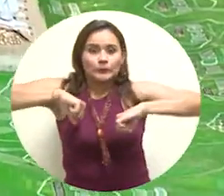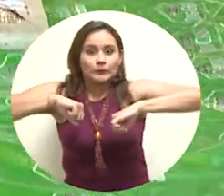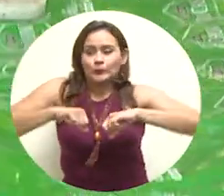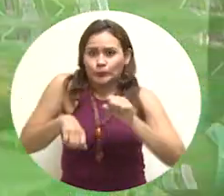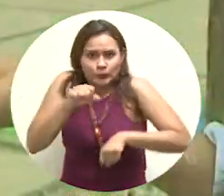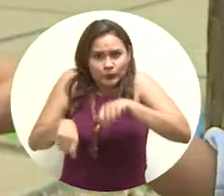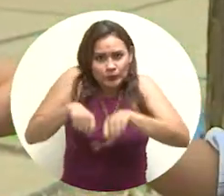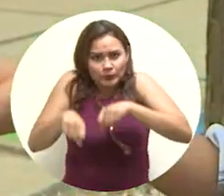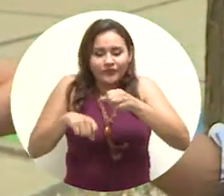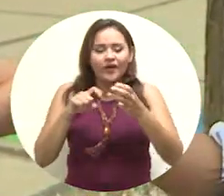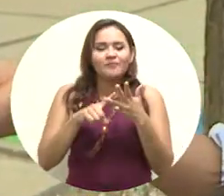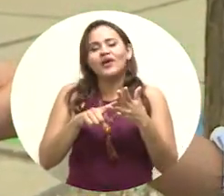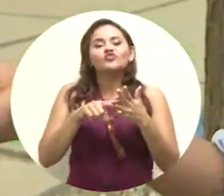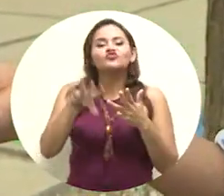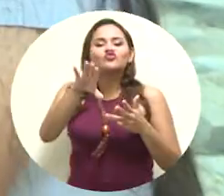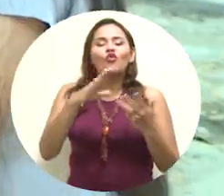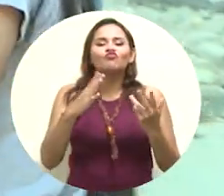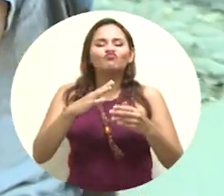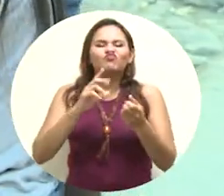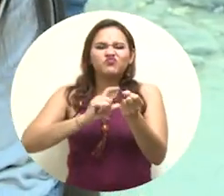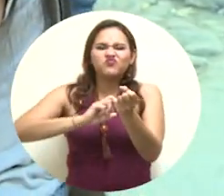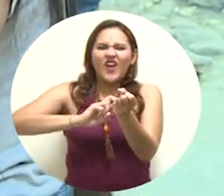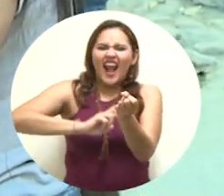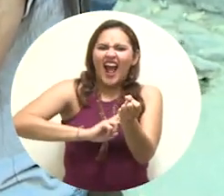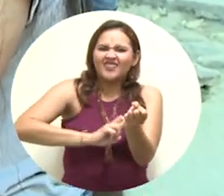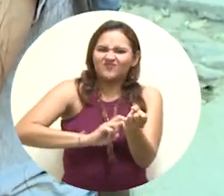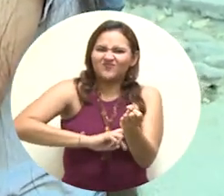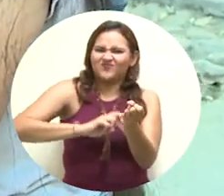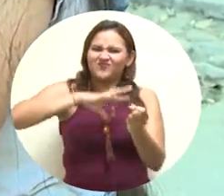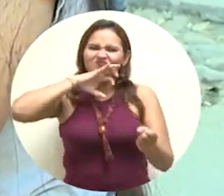fue mejor pareja perro humano.